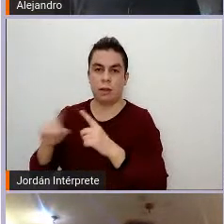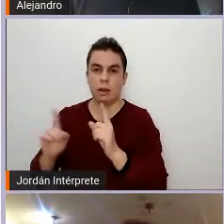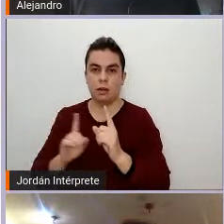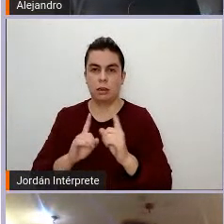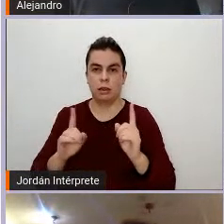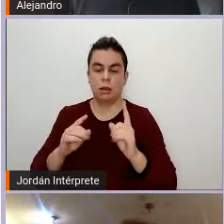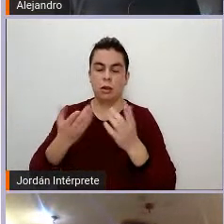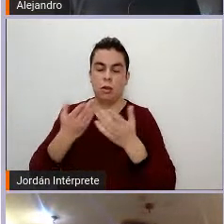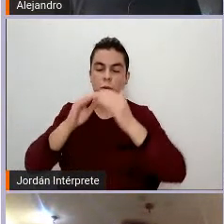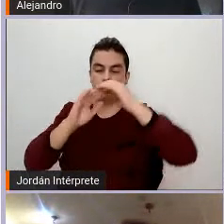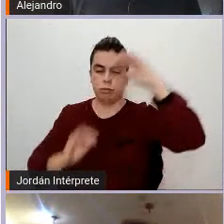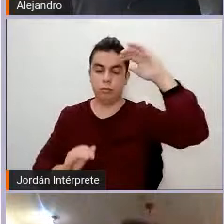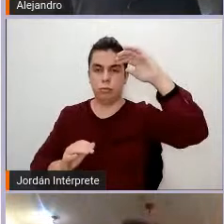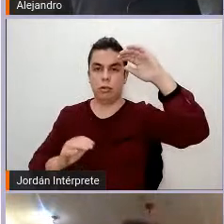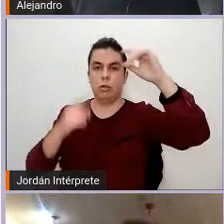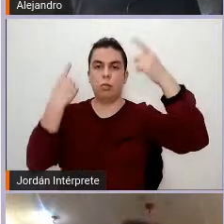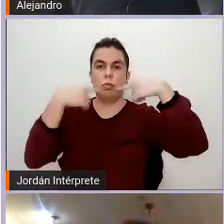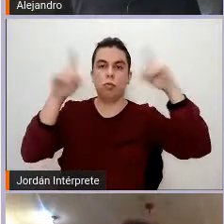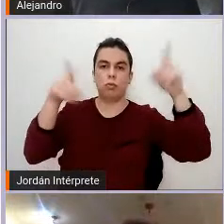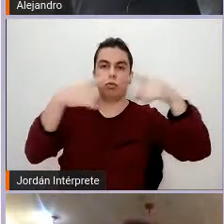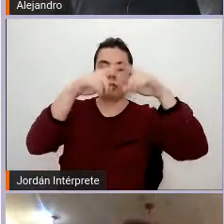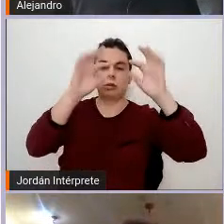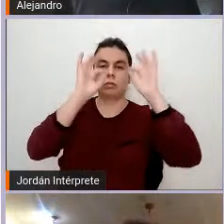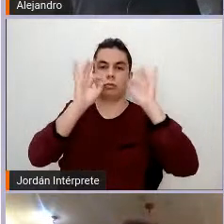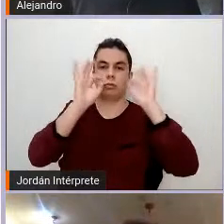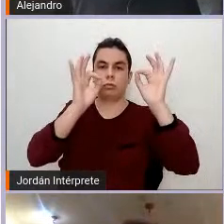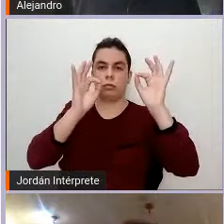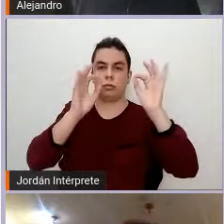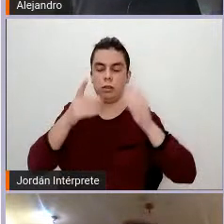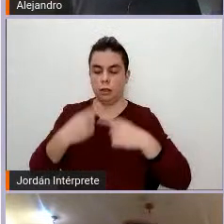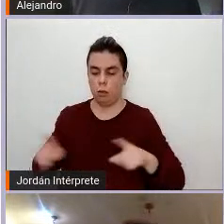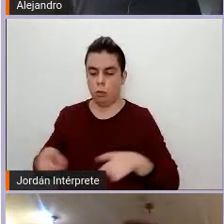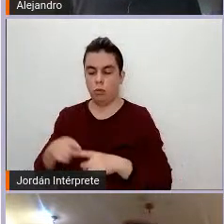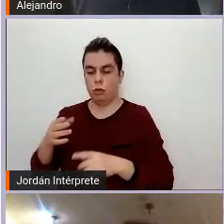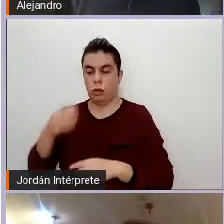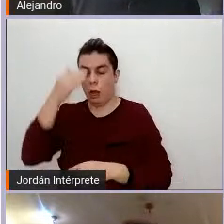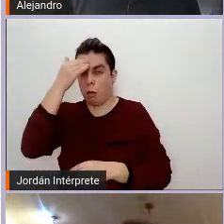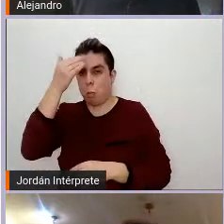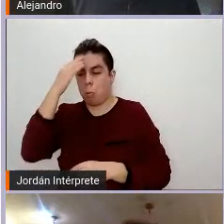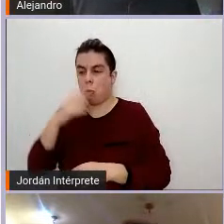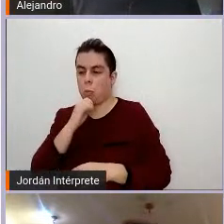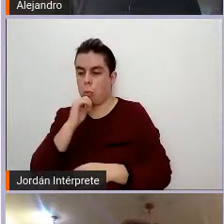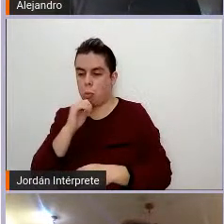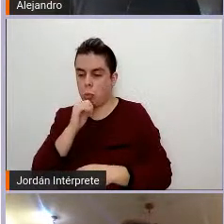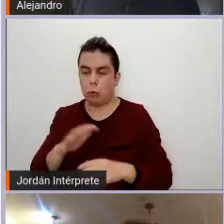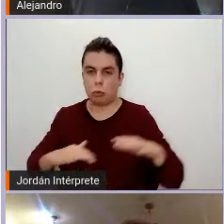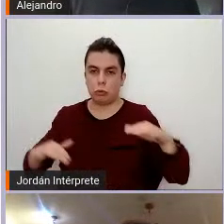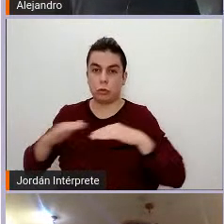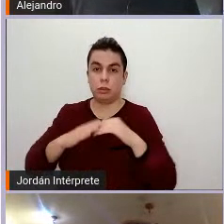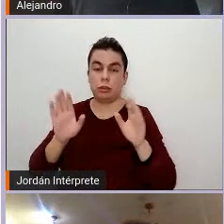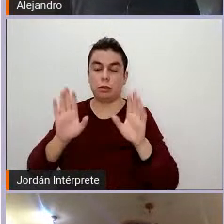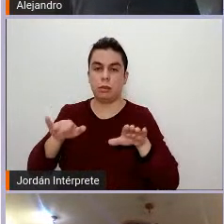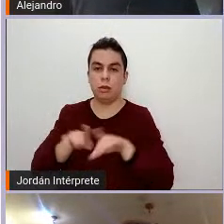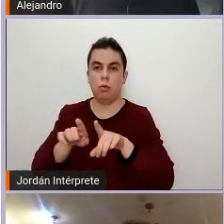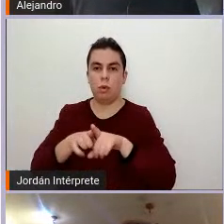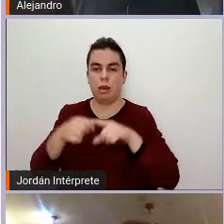música docta y música popular, como se mencionó, al igual que las diferencias de clase y política.